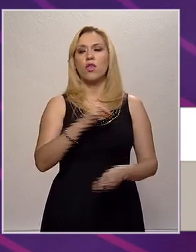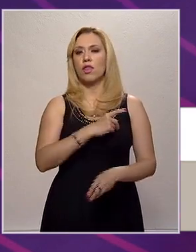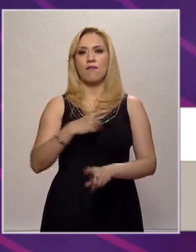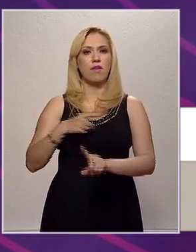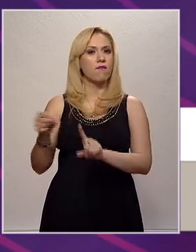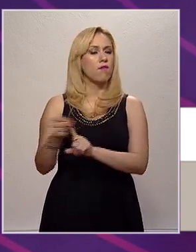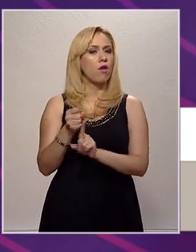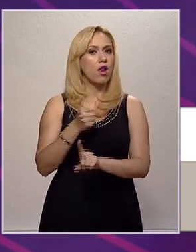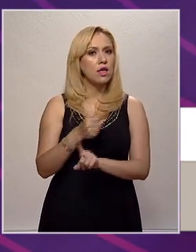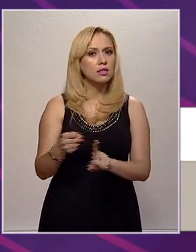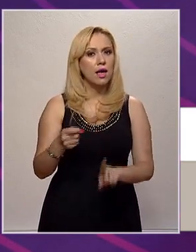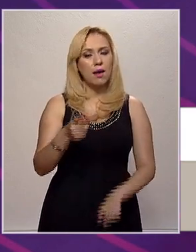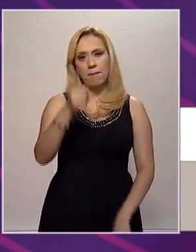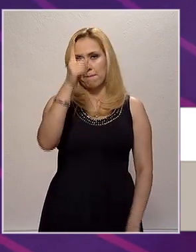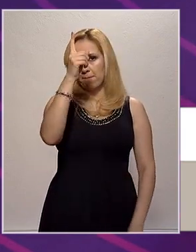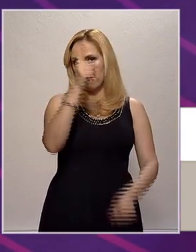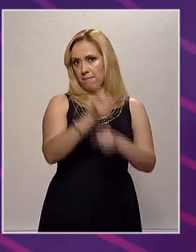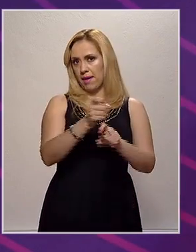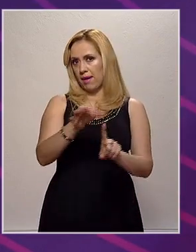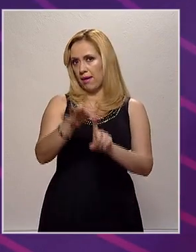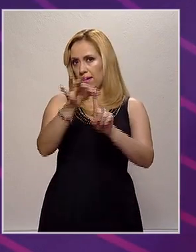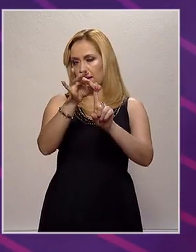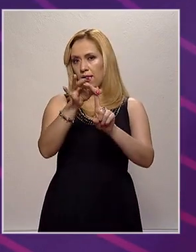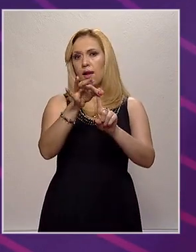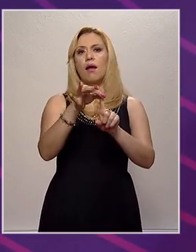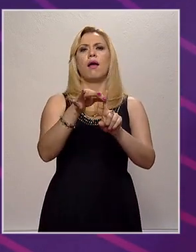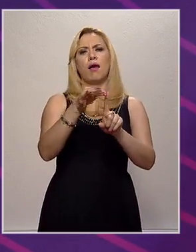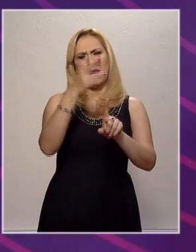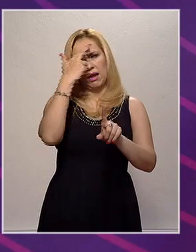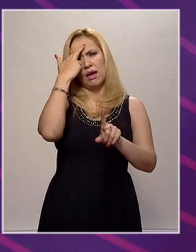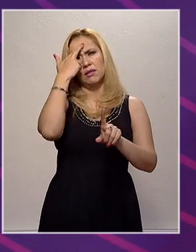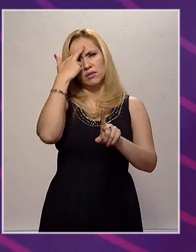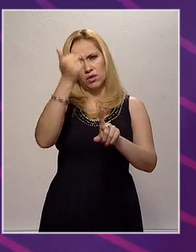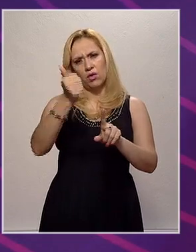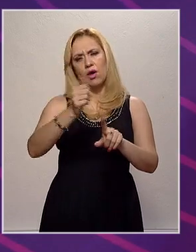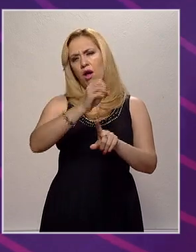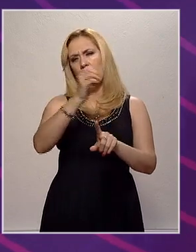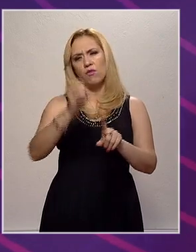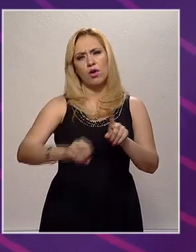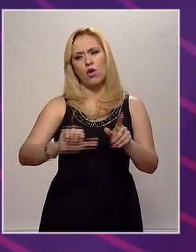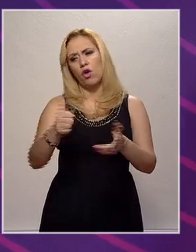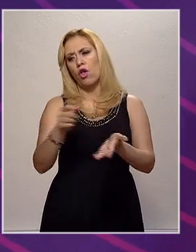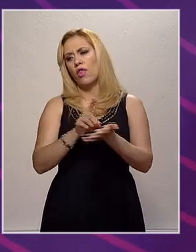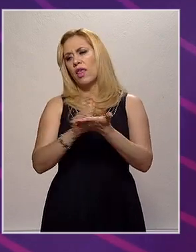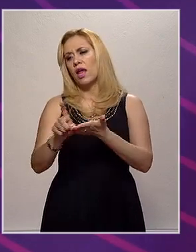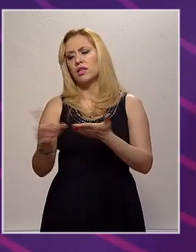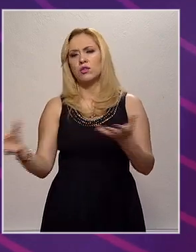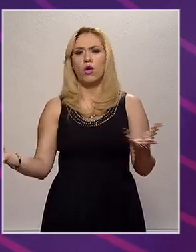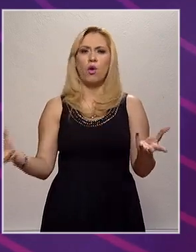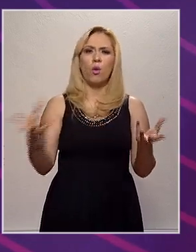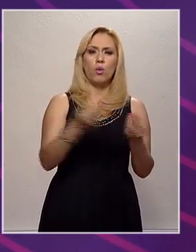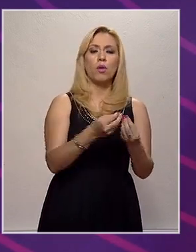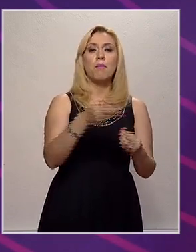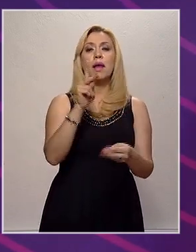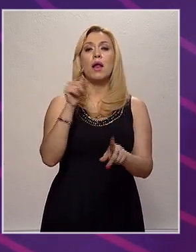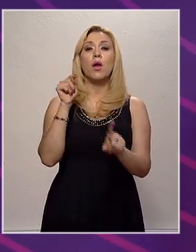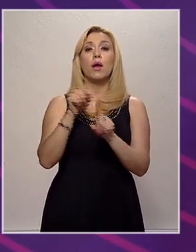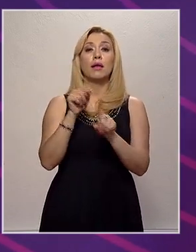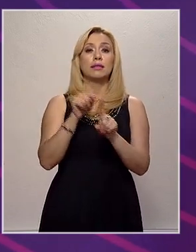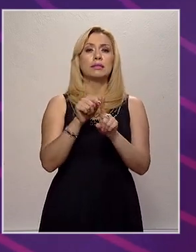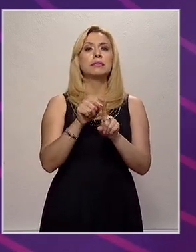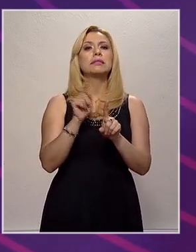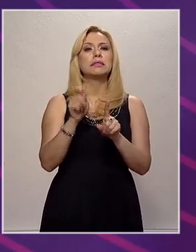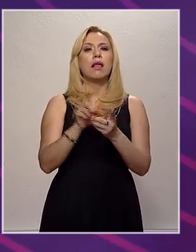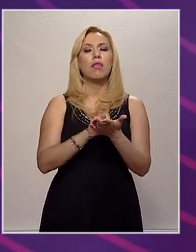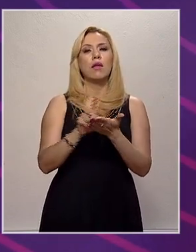obstétrica. Esa sería mi primera premisa. Claro, por principio de interdependencia, indivisibilidad, habrá otros derechos conexos, pero en principio ese es el